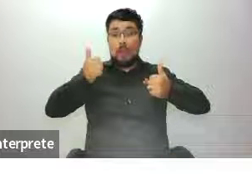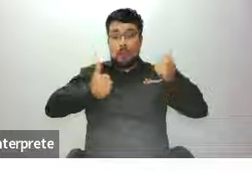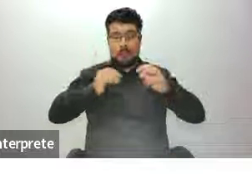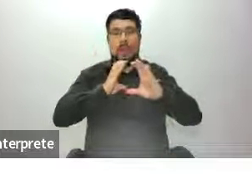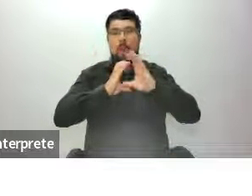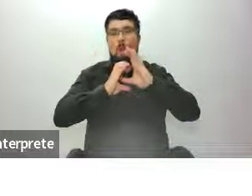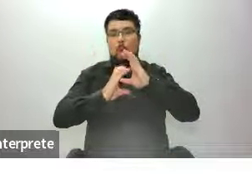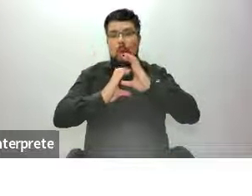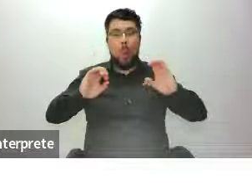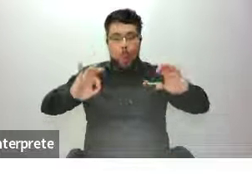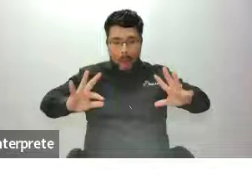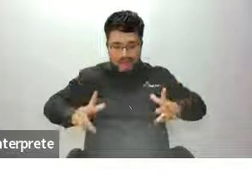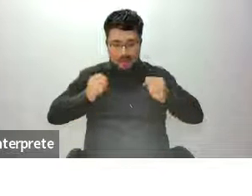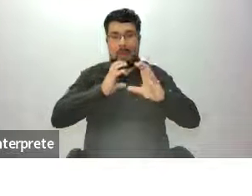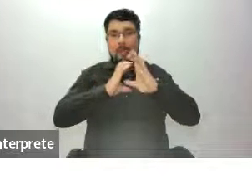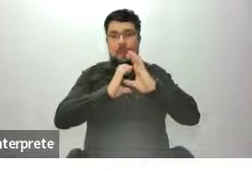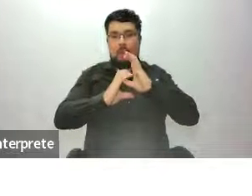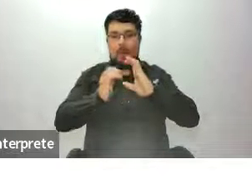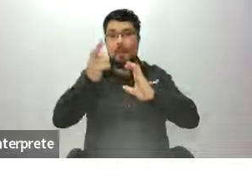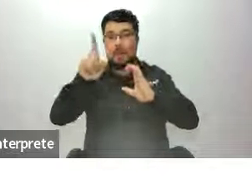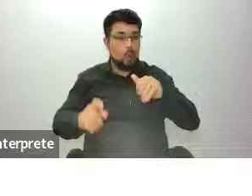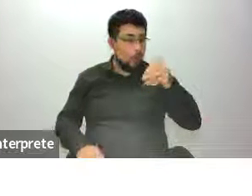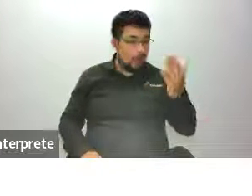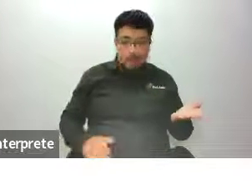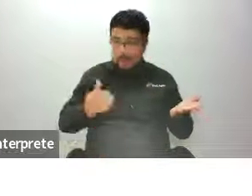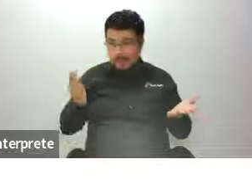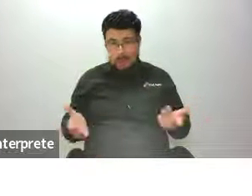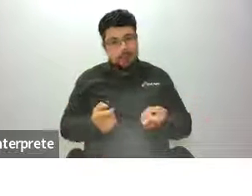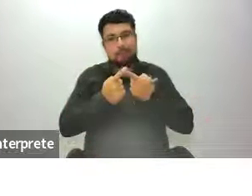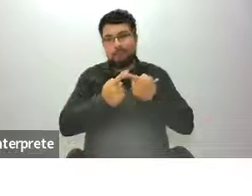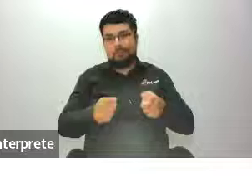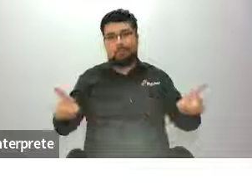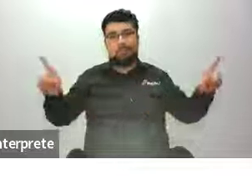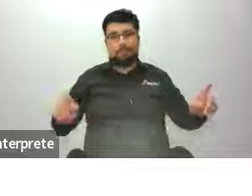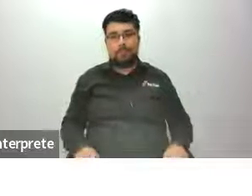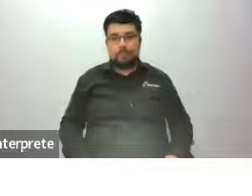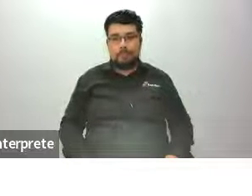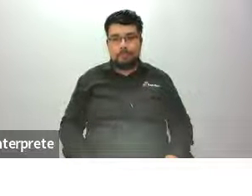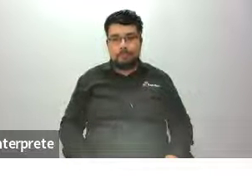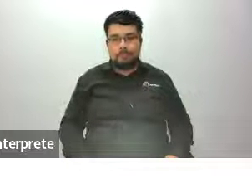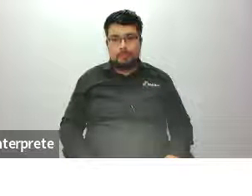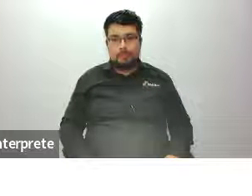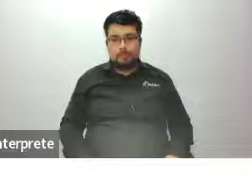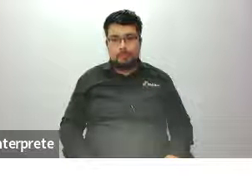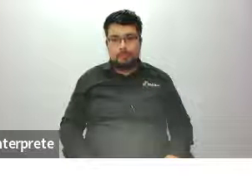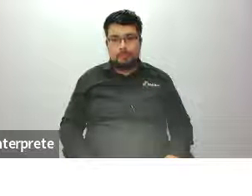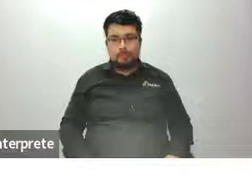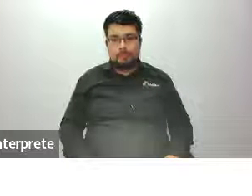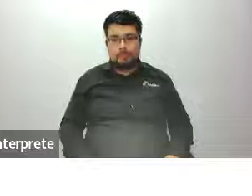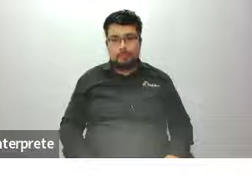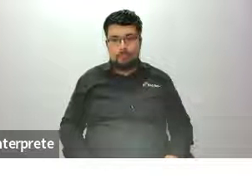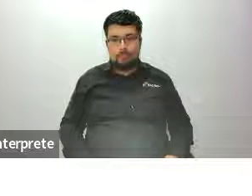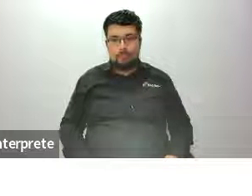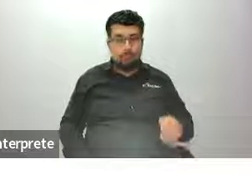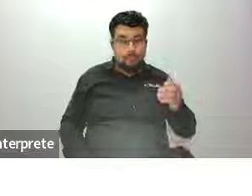Pero son dos modalidades muy distintas una de la otra. Una modalidad que está anclada en el